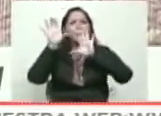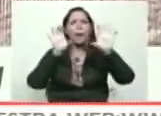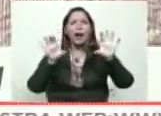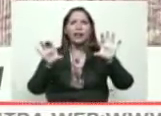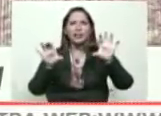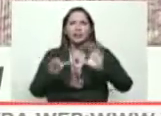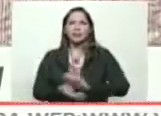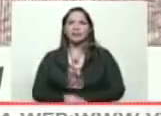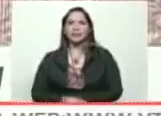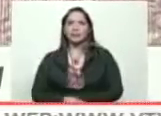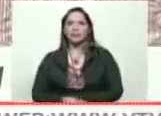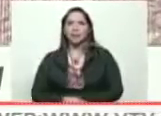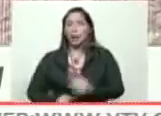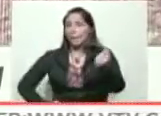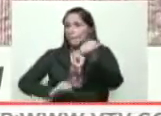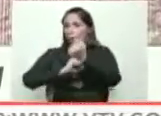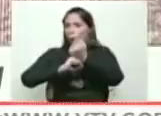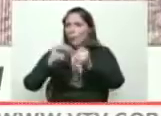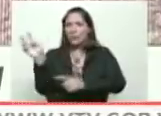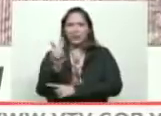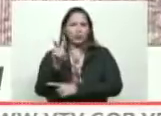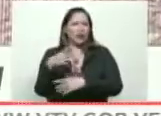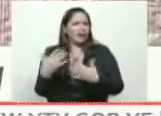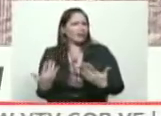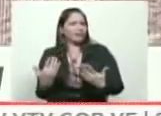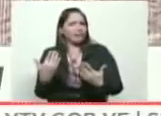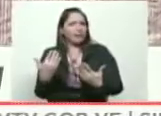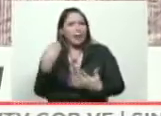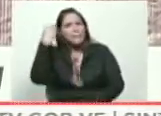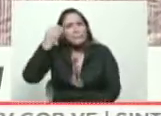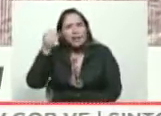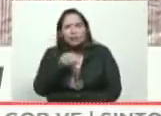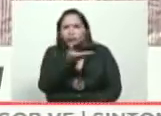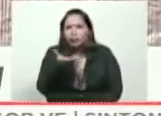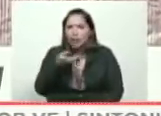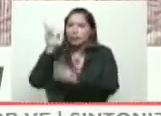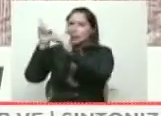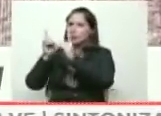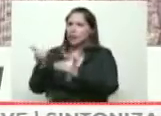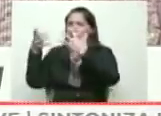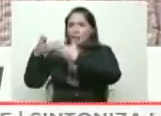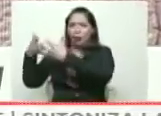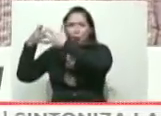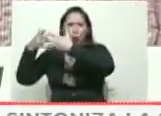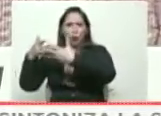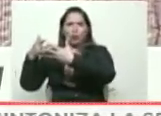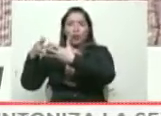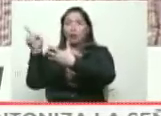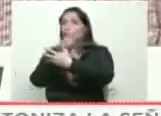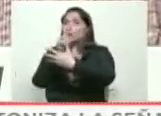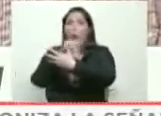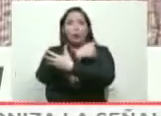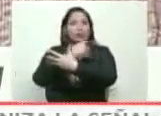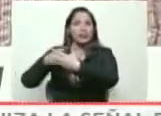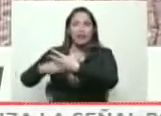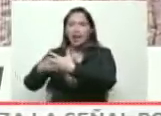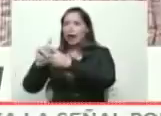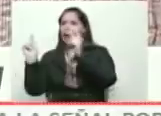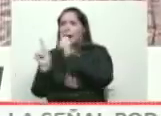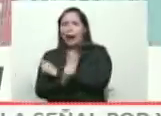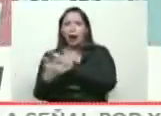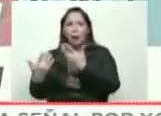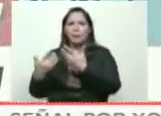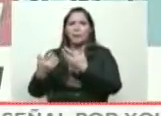denominador, que es el respaldo a Venezuela. ¿Qué opina usted de la decisión de Estados Unidos de no renovar las exenciones de crudo a